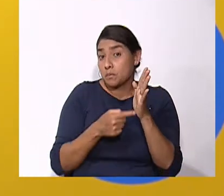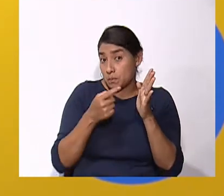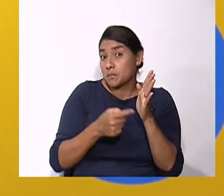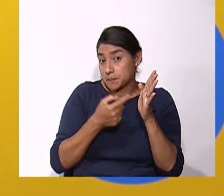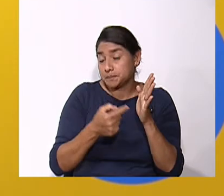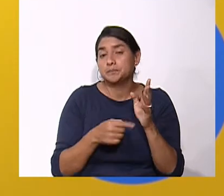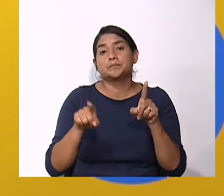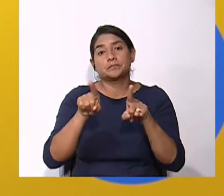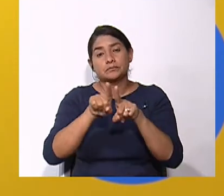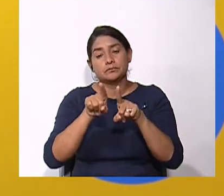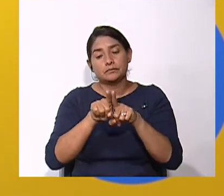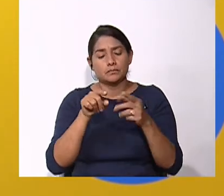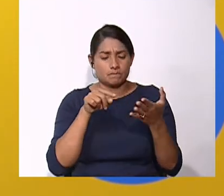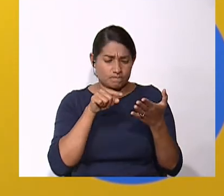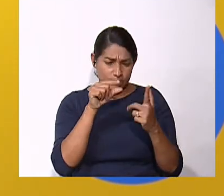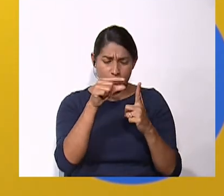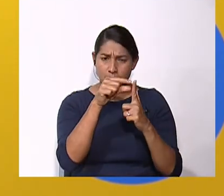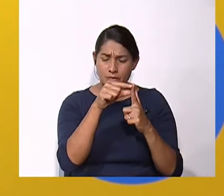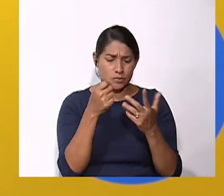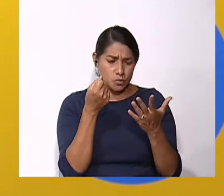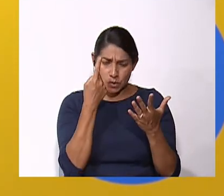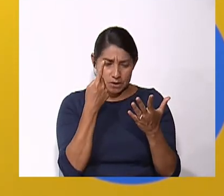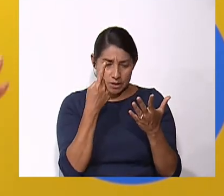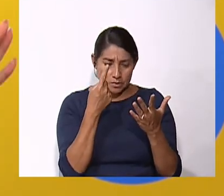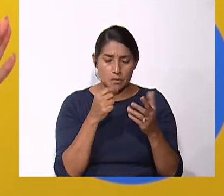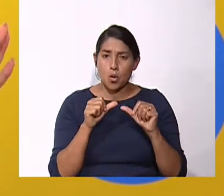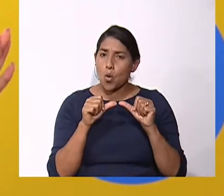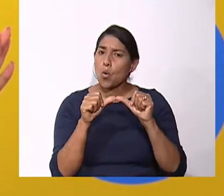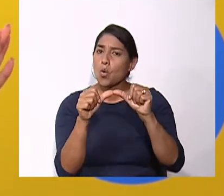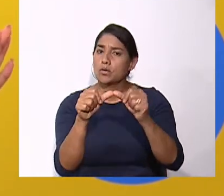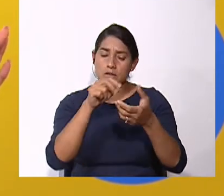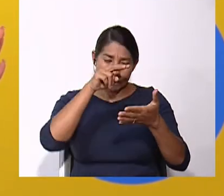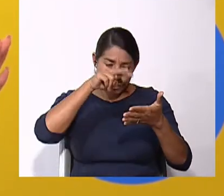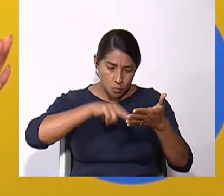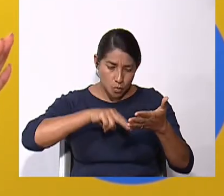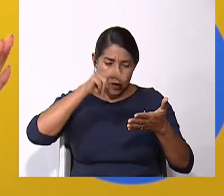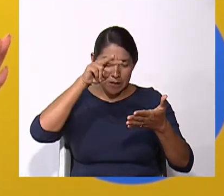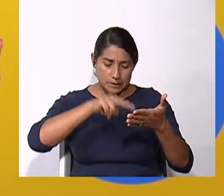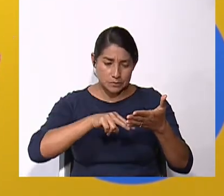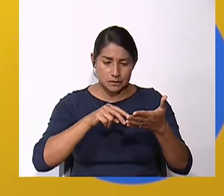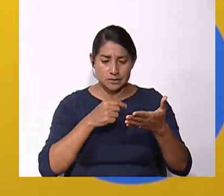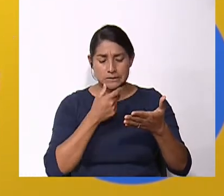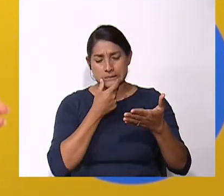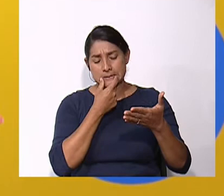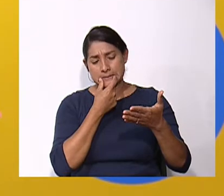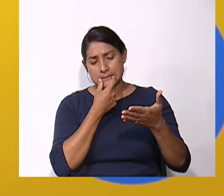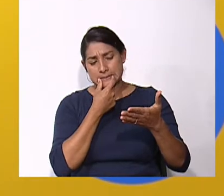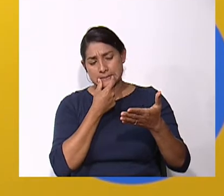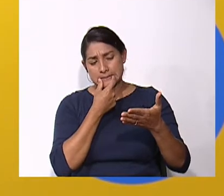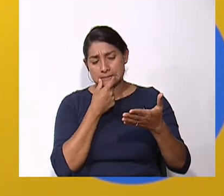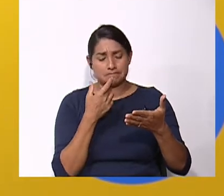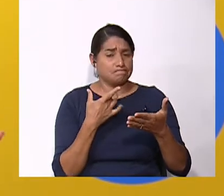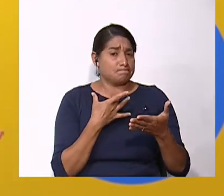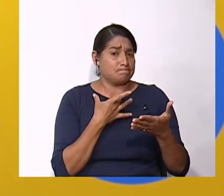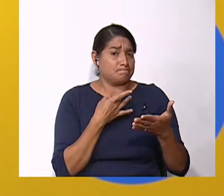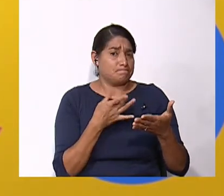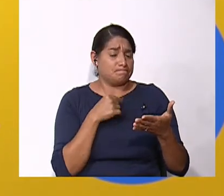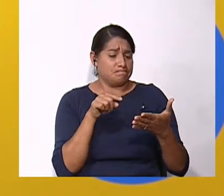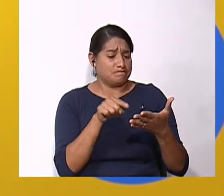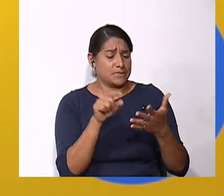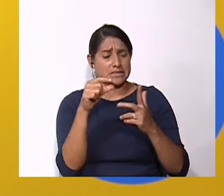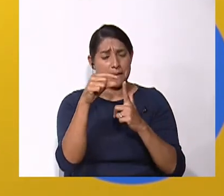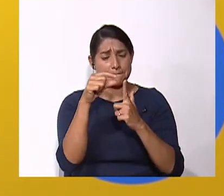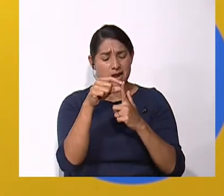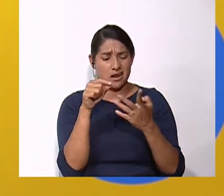veces, aunque yo no sé el significado, continúo la lectura sin interesarme qué significaba